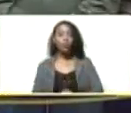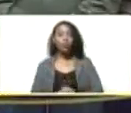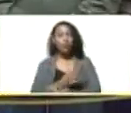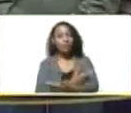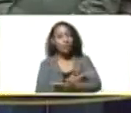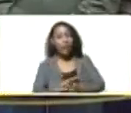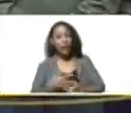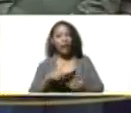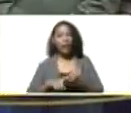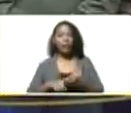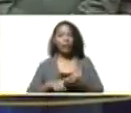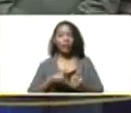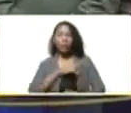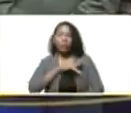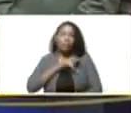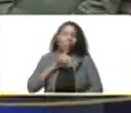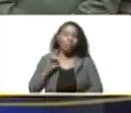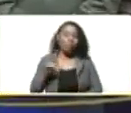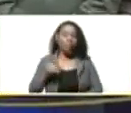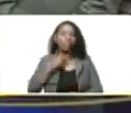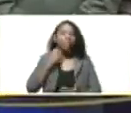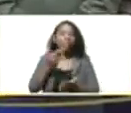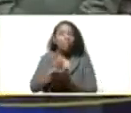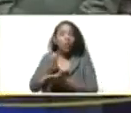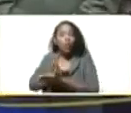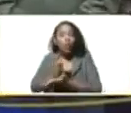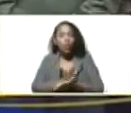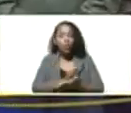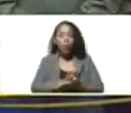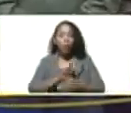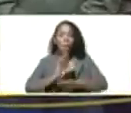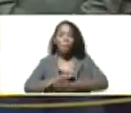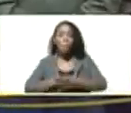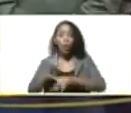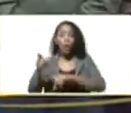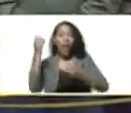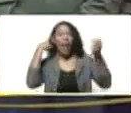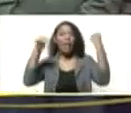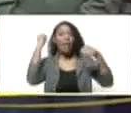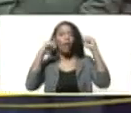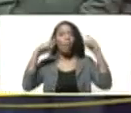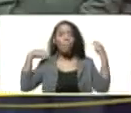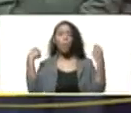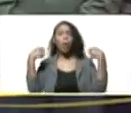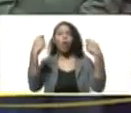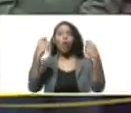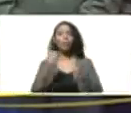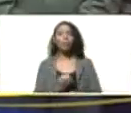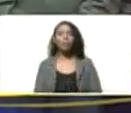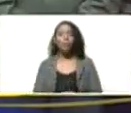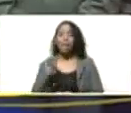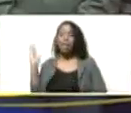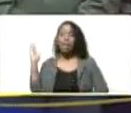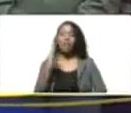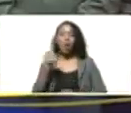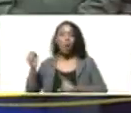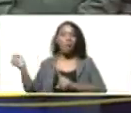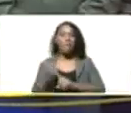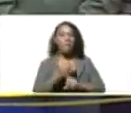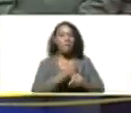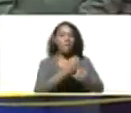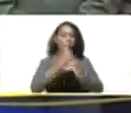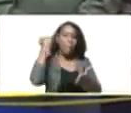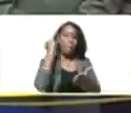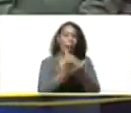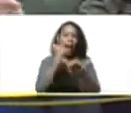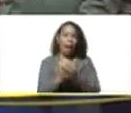sangre, dolor y muerte, porque a la rebelión popular vino la masacre